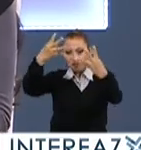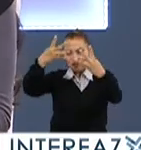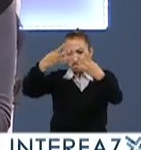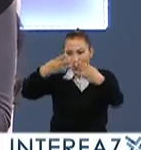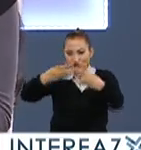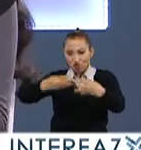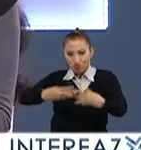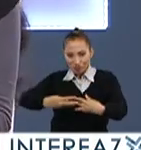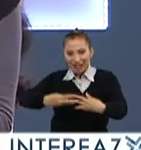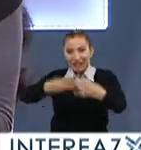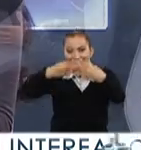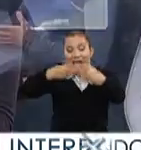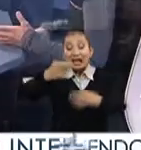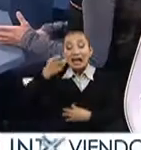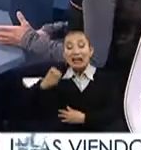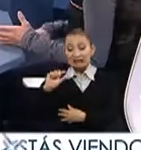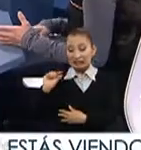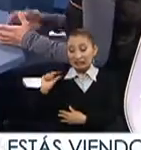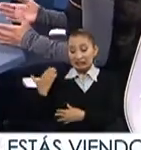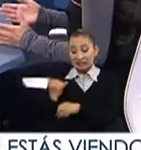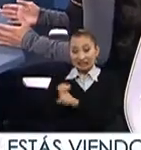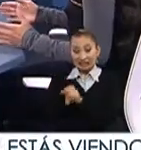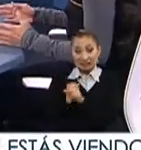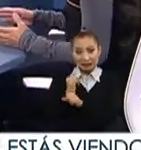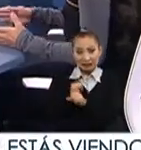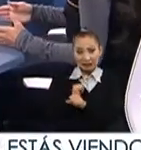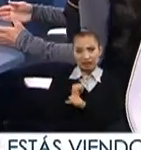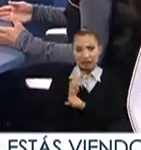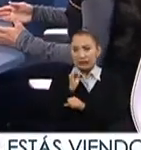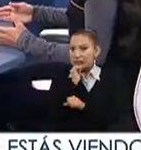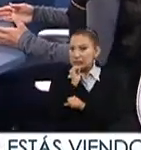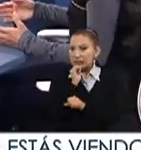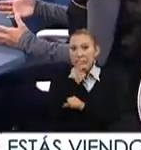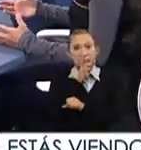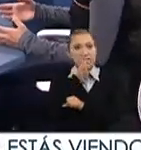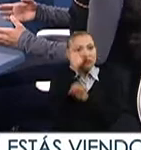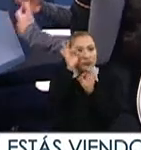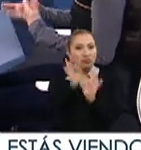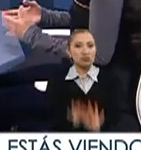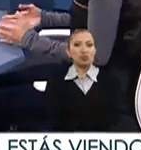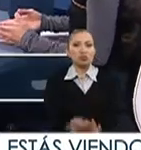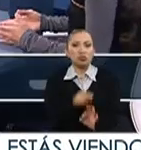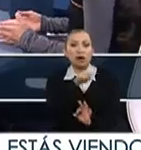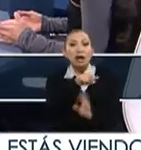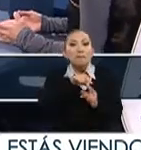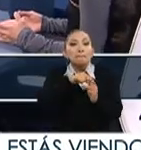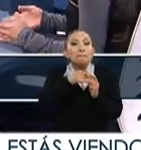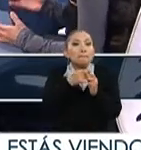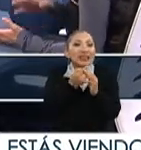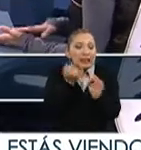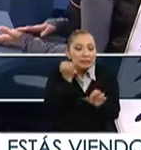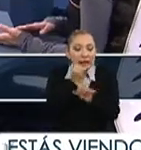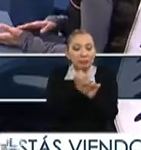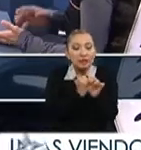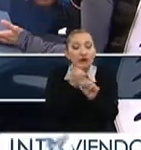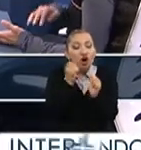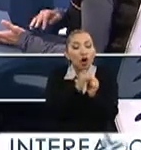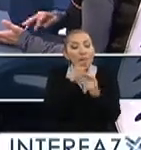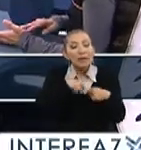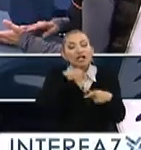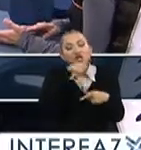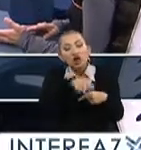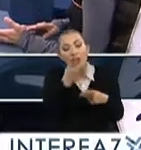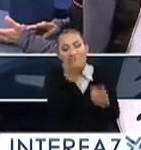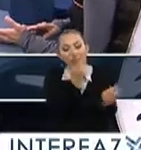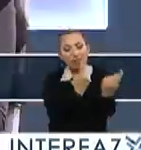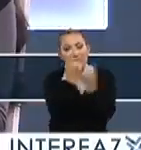Entonces, este estudio es reciente, de hecho todavía no hay resultados contundentes, apenas lo están haciendo con personas que vivieron